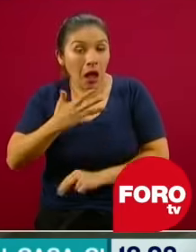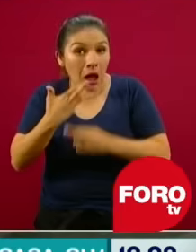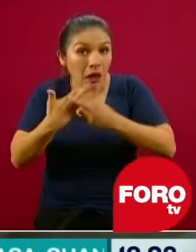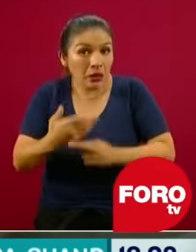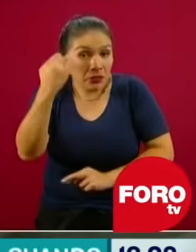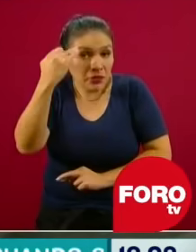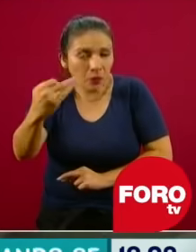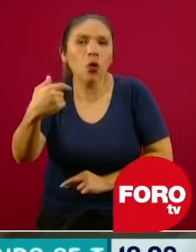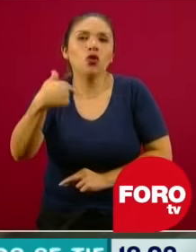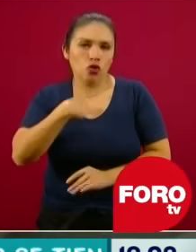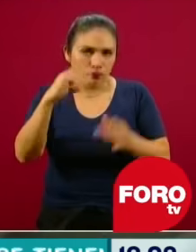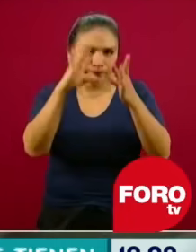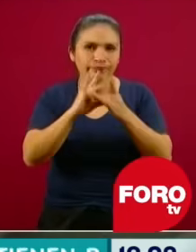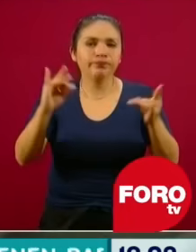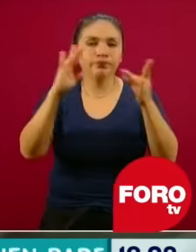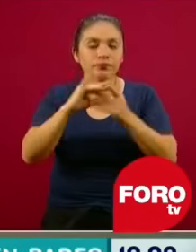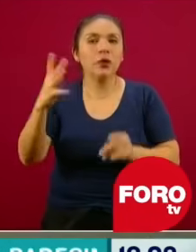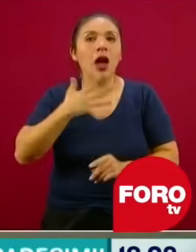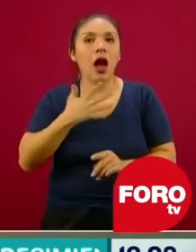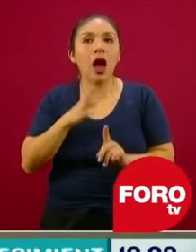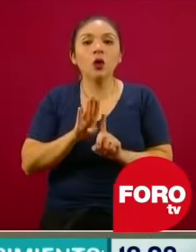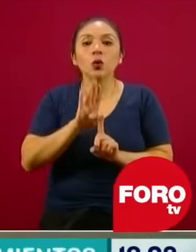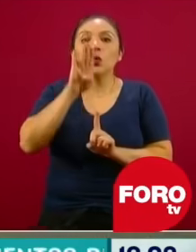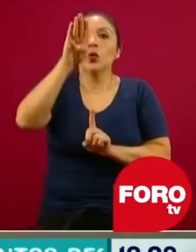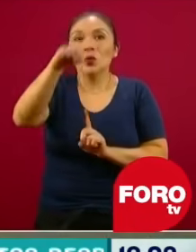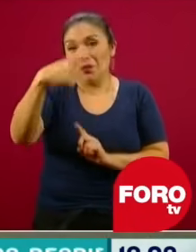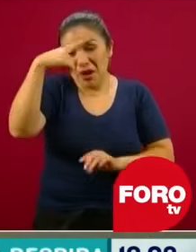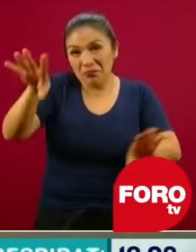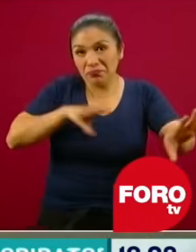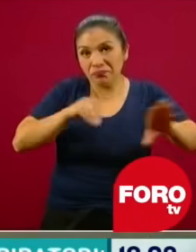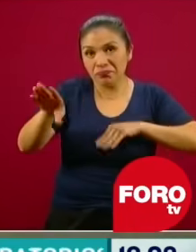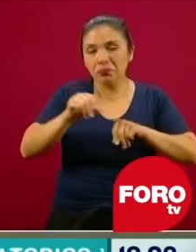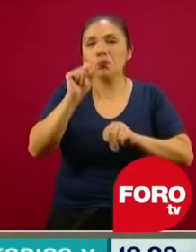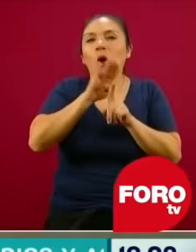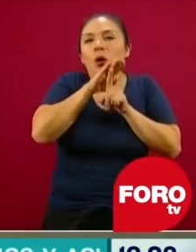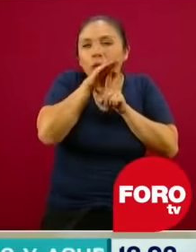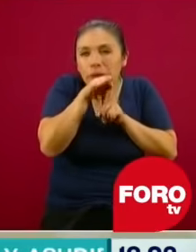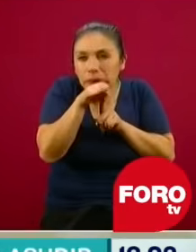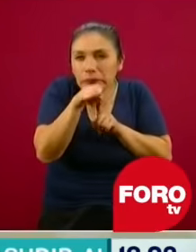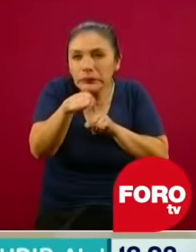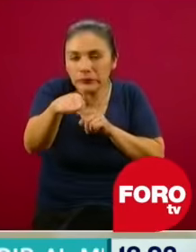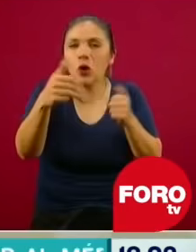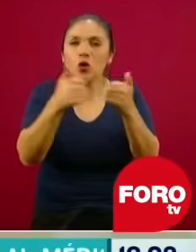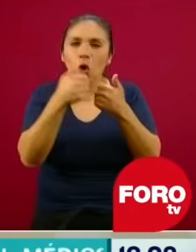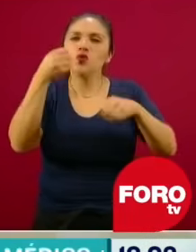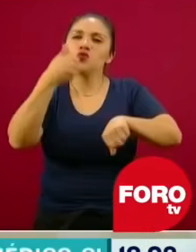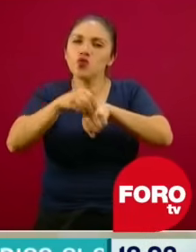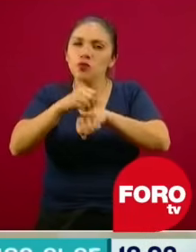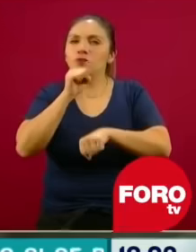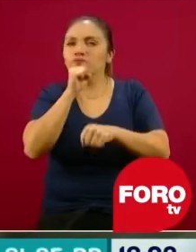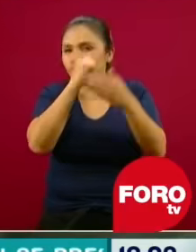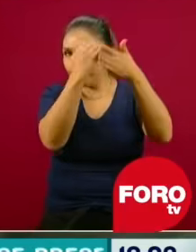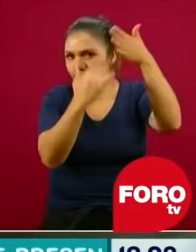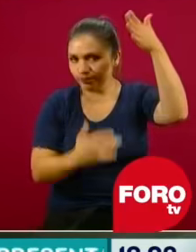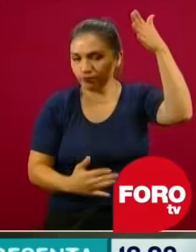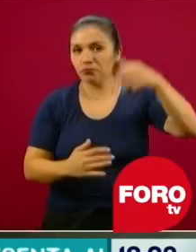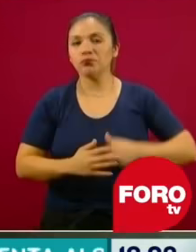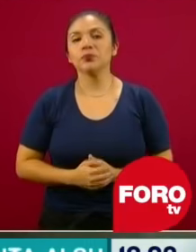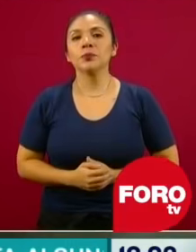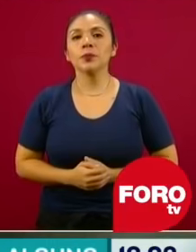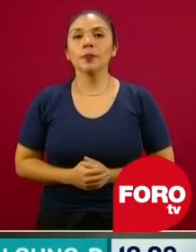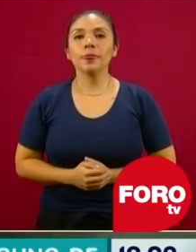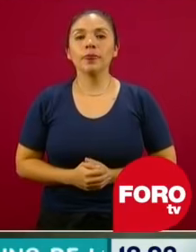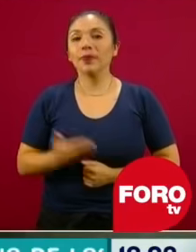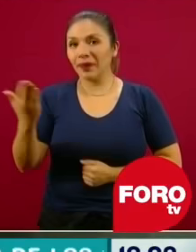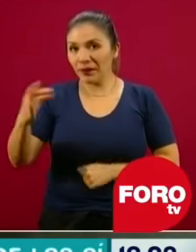el aplanamiento de la curva, para mostrárselos de manera muy gráfica, muy clara, con números y gráficas. Doctor